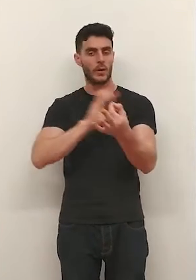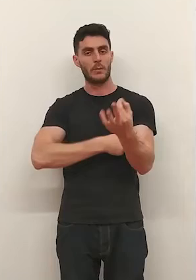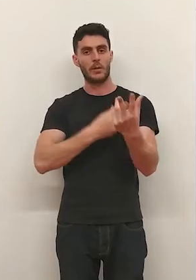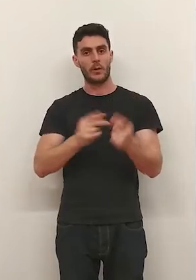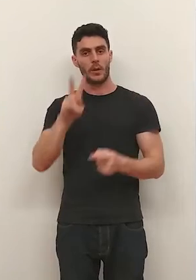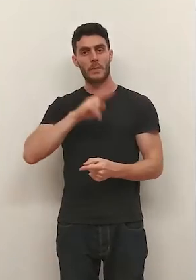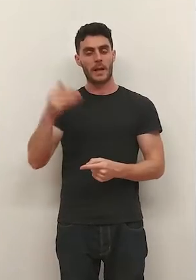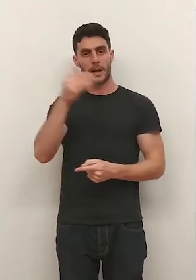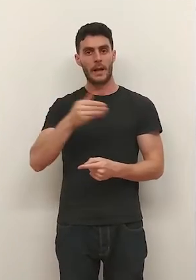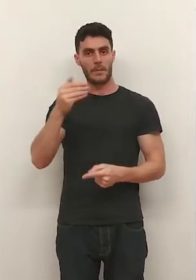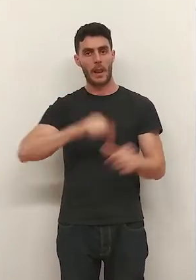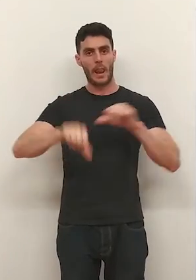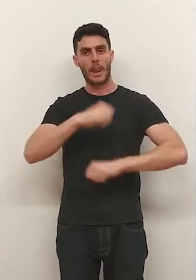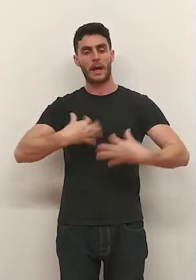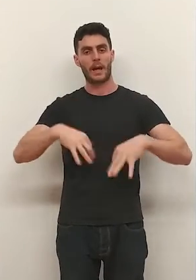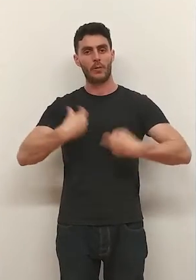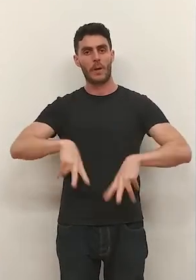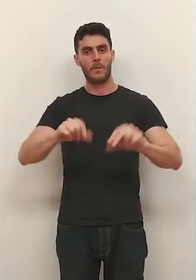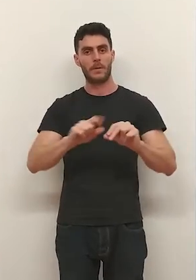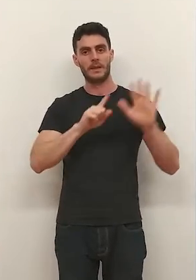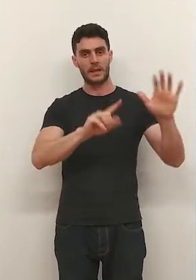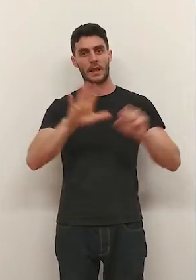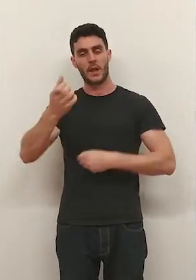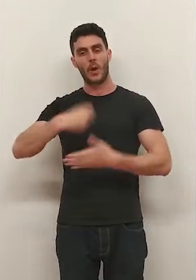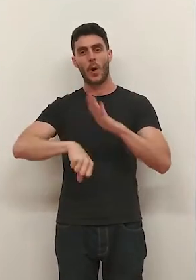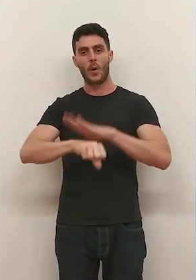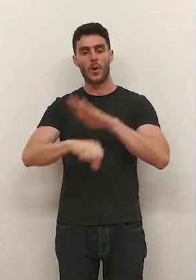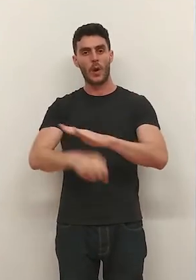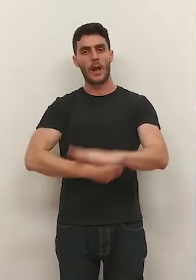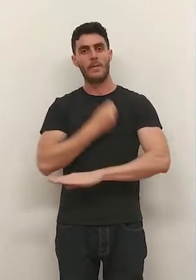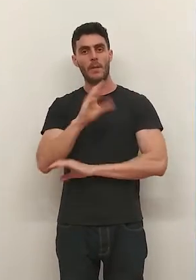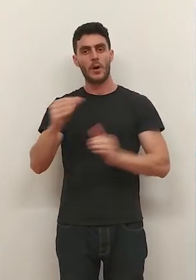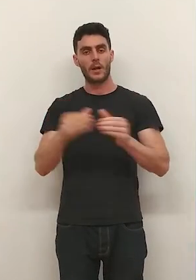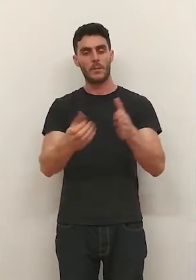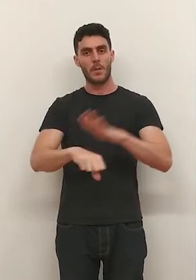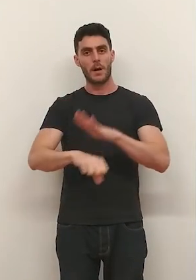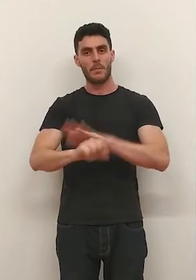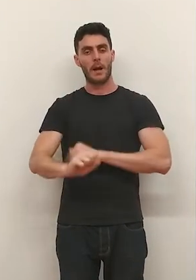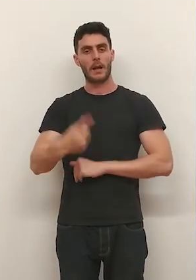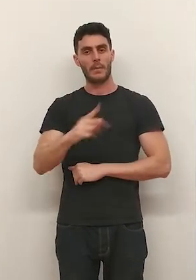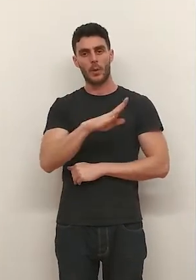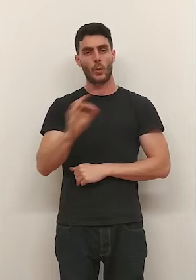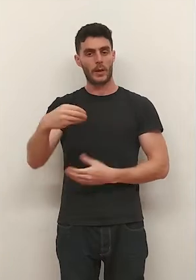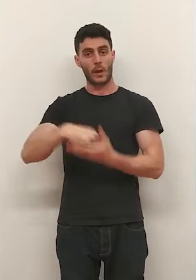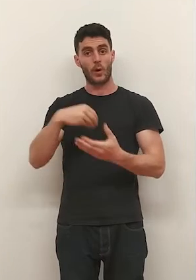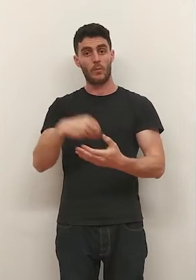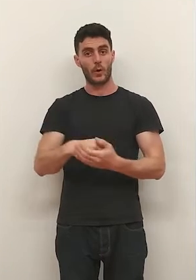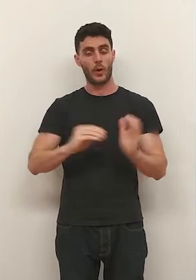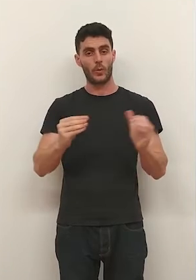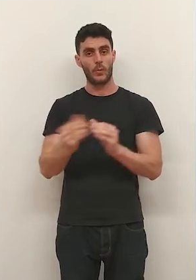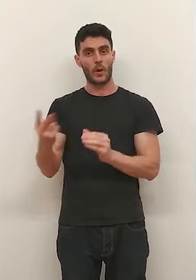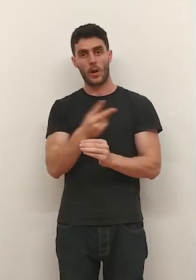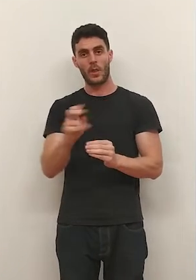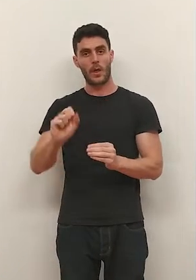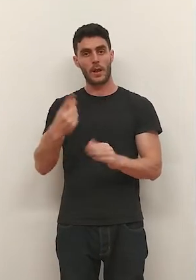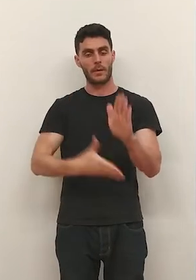Logroñés. El Villarreal B terminó la liga regular con 65 tantos a favor, siendo el equipo más goleador de los 40 que componen los 2